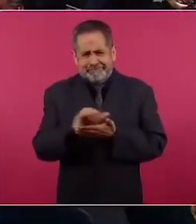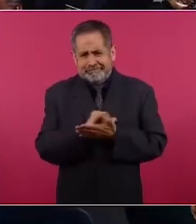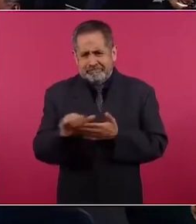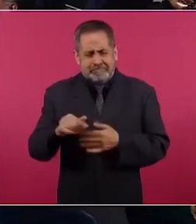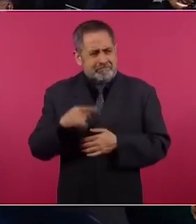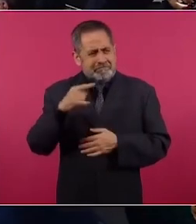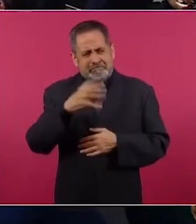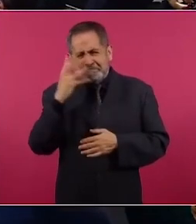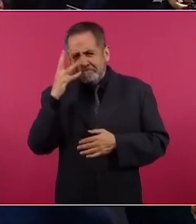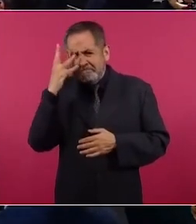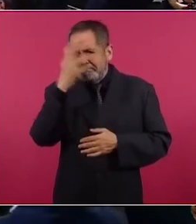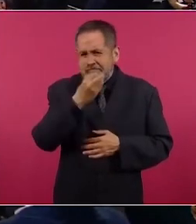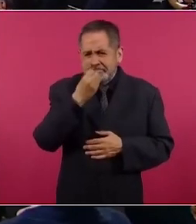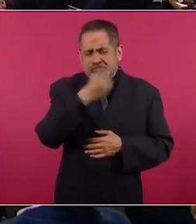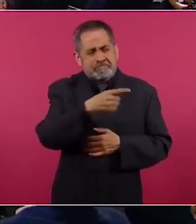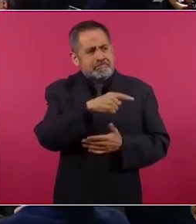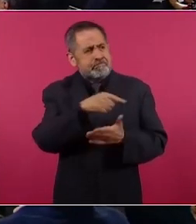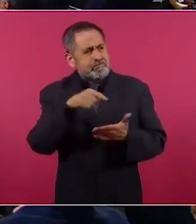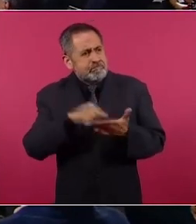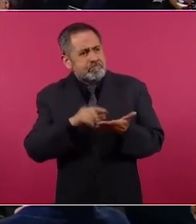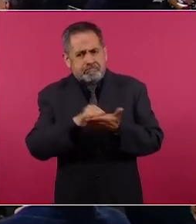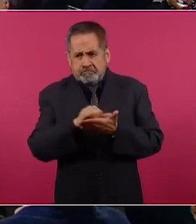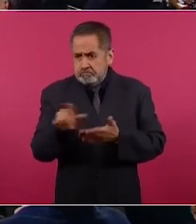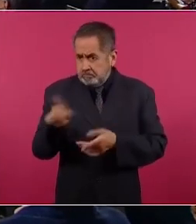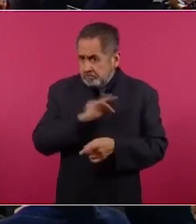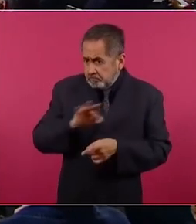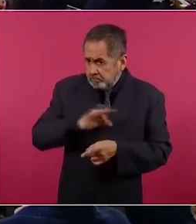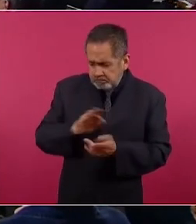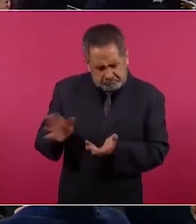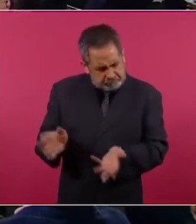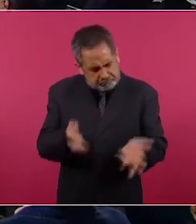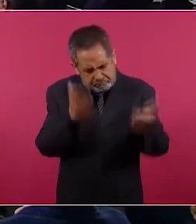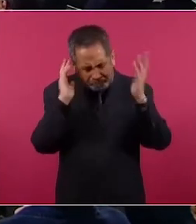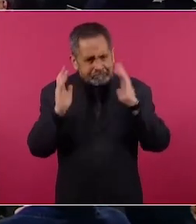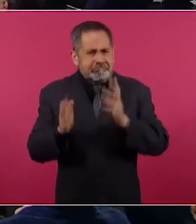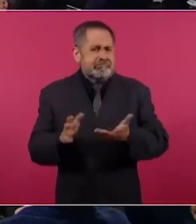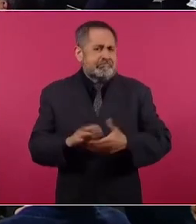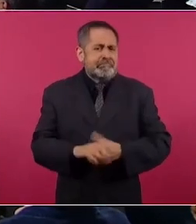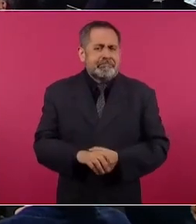una ciudad bellísima, los que tienen posibilidad de hacerlo. Además,